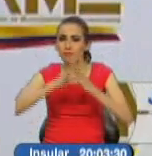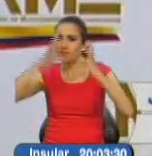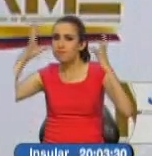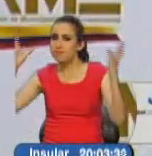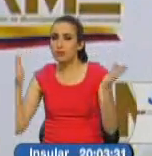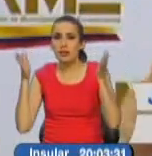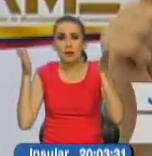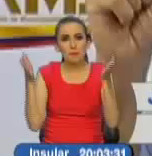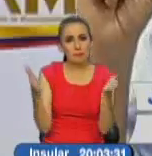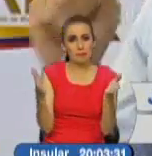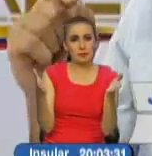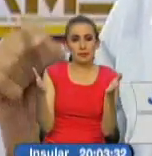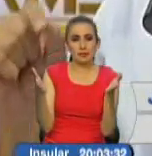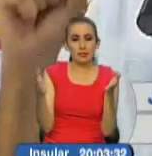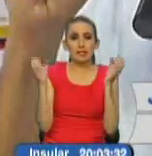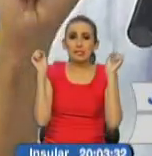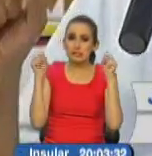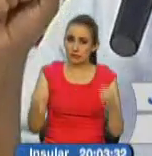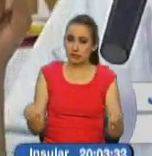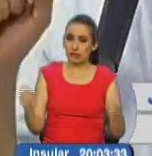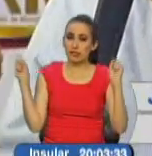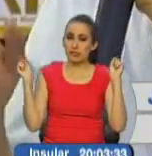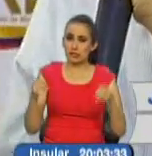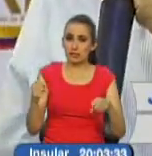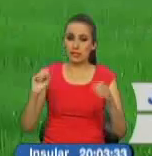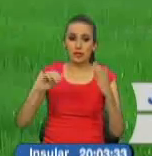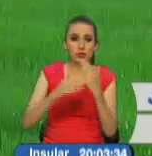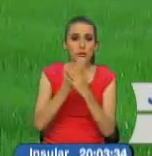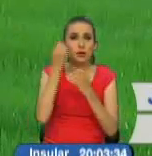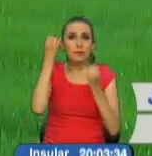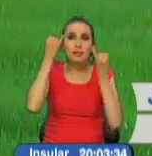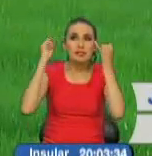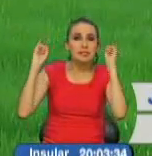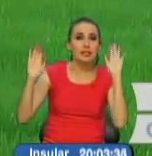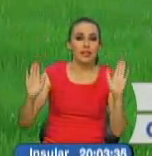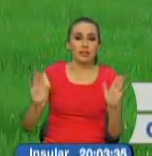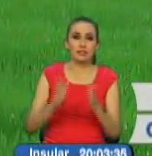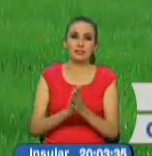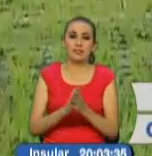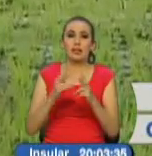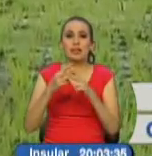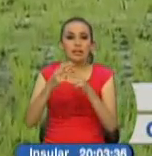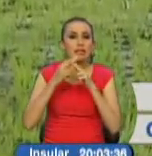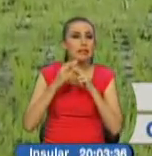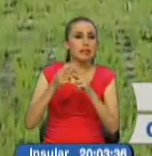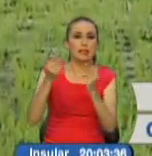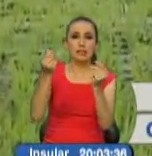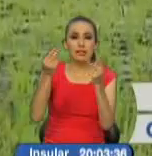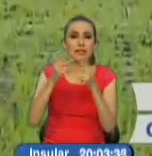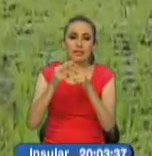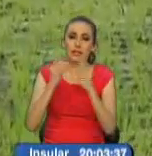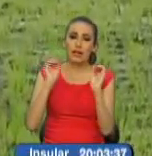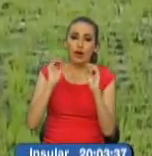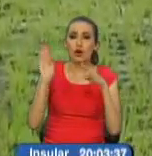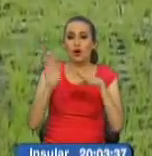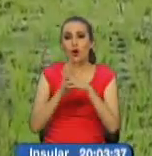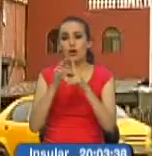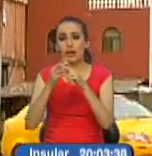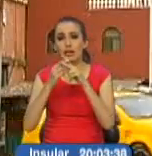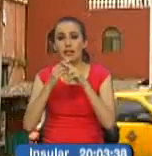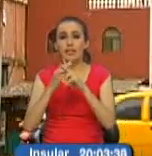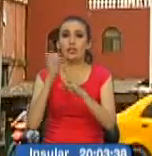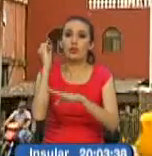esos emprendedores sean innovadores. Temas como créditos rápidos para agricultores, crédito para